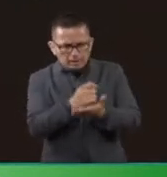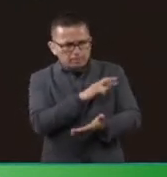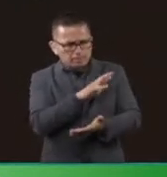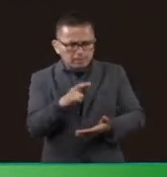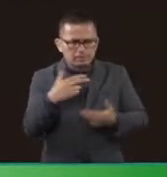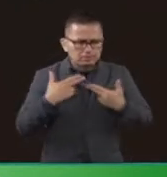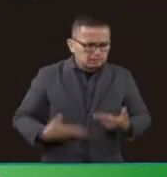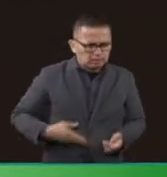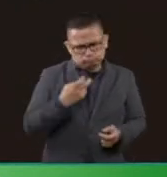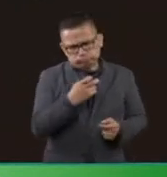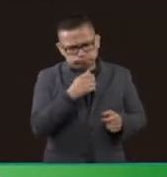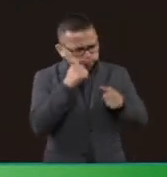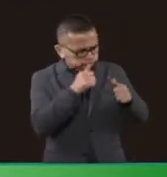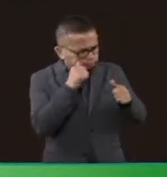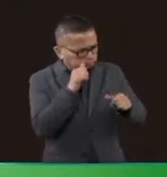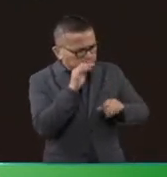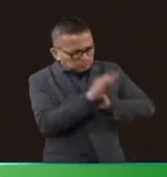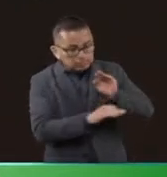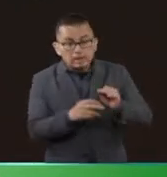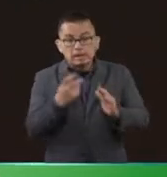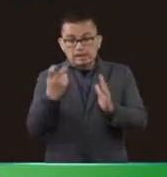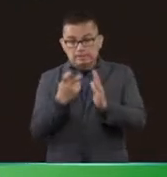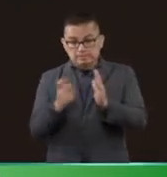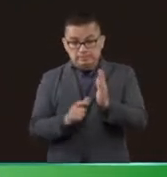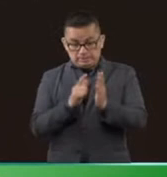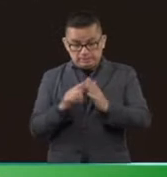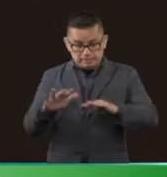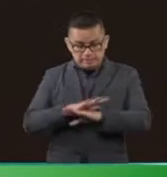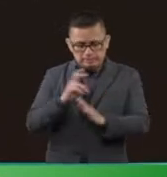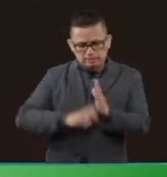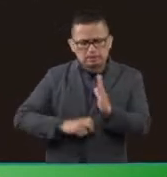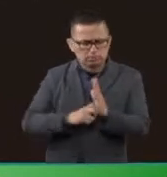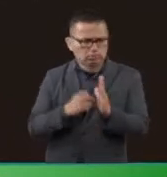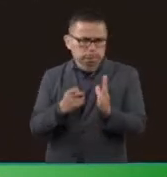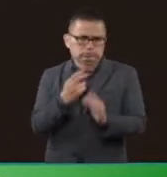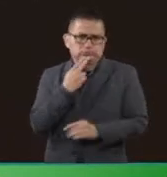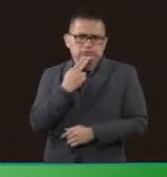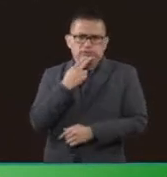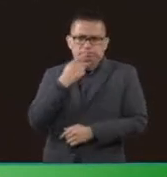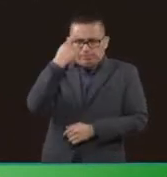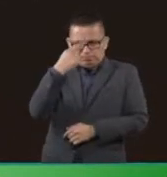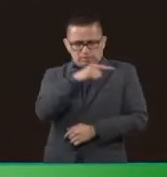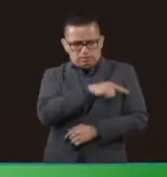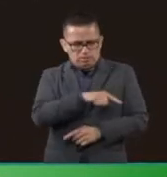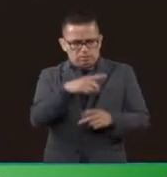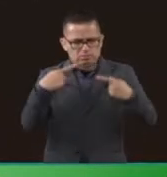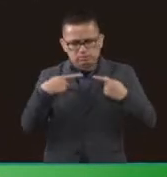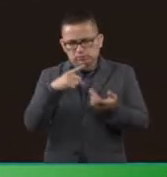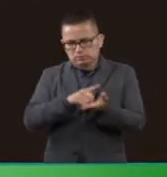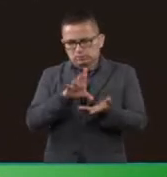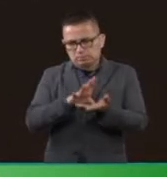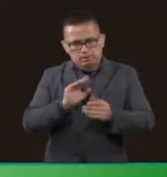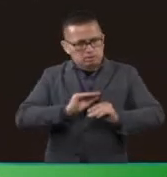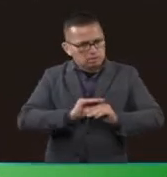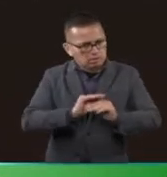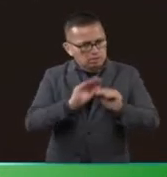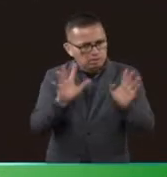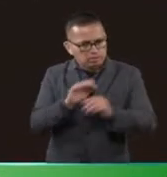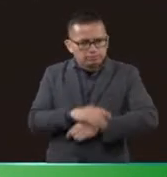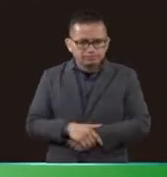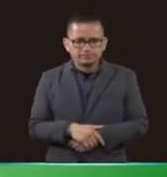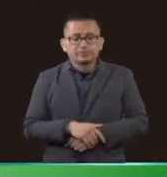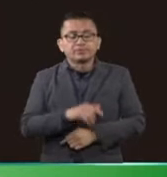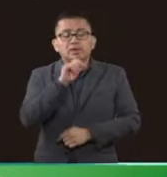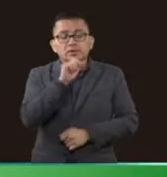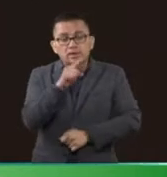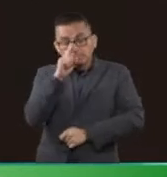duda constituyen y contribuyen al bienestar de las personas con discapacidad Y de igual manera